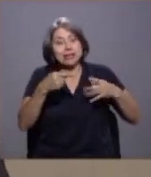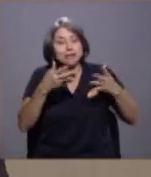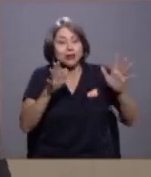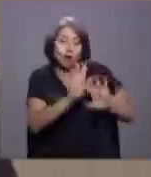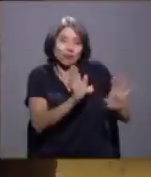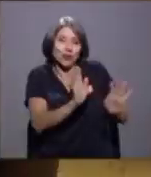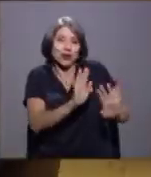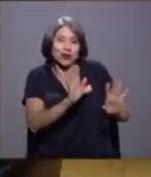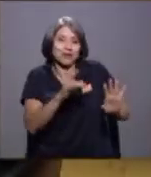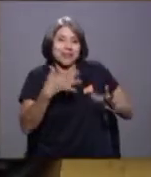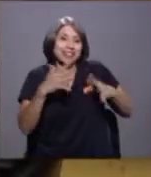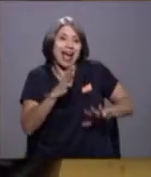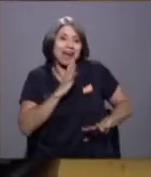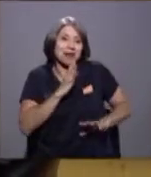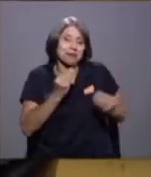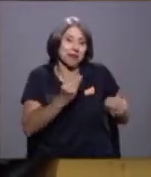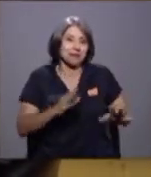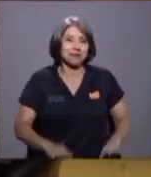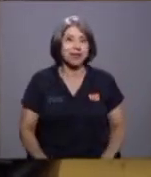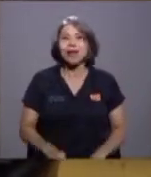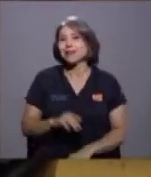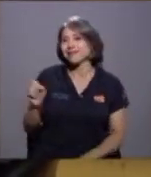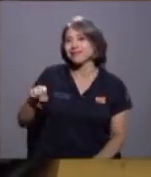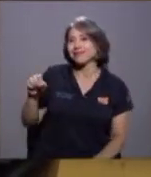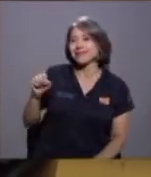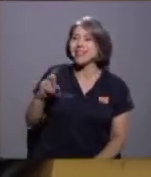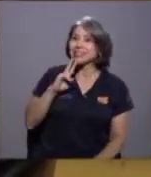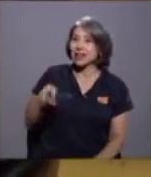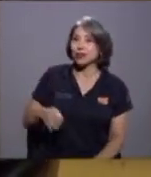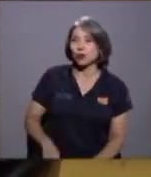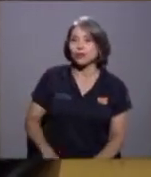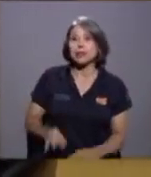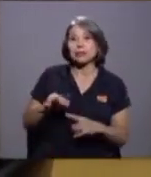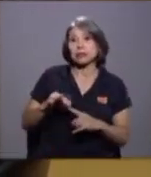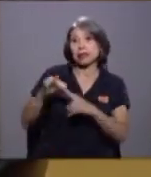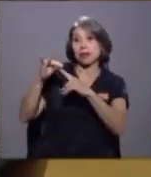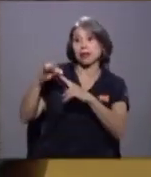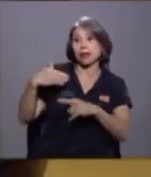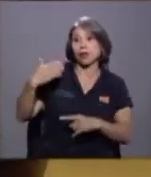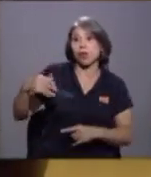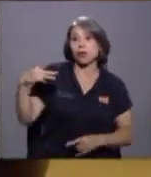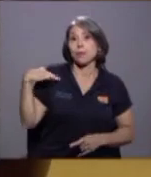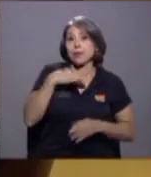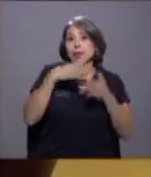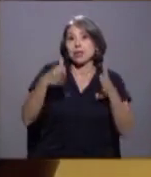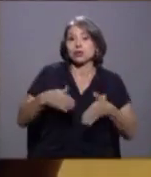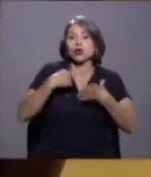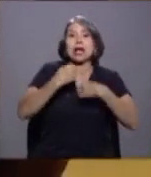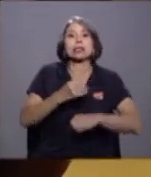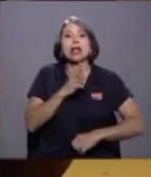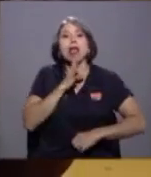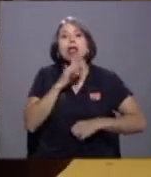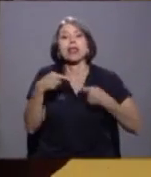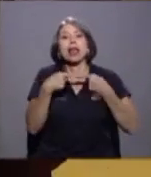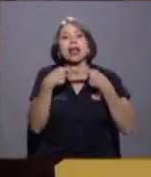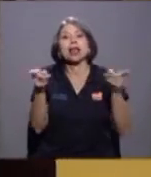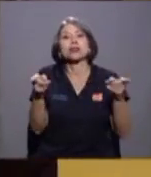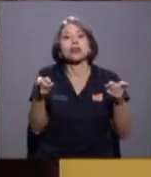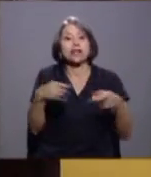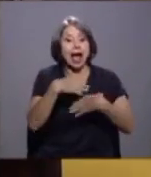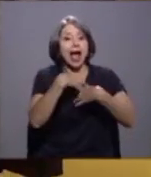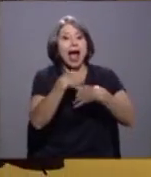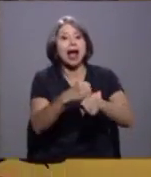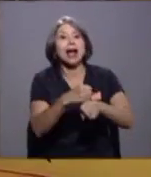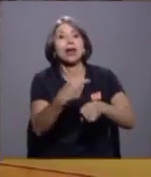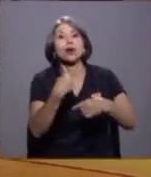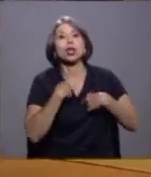cuenta. No, pero es cierto, y sobre todo cuando las declaraciones de los ministros van en la línea de hagan lo que digo y no lo que yo